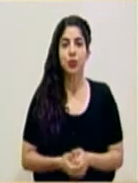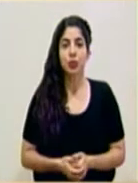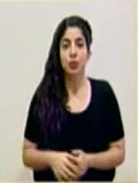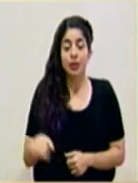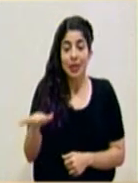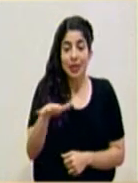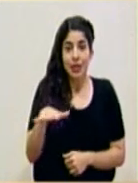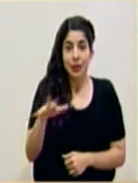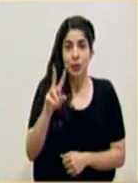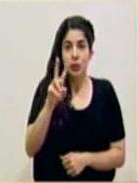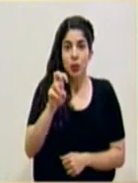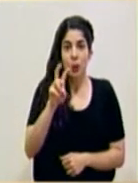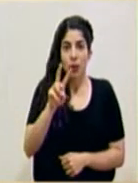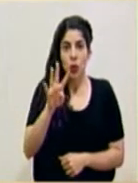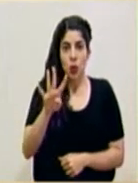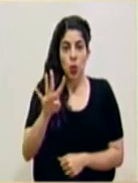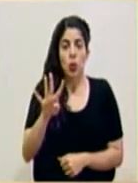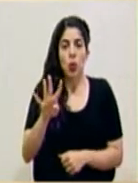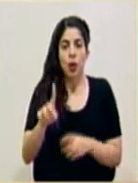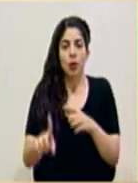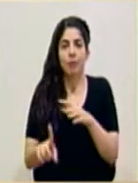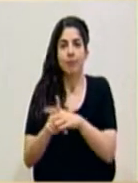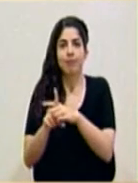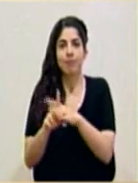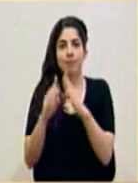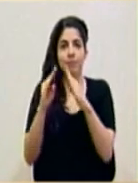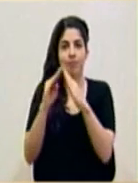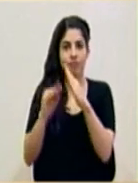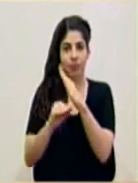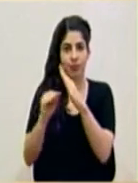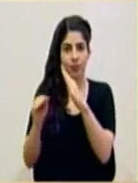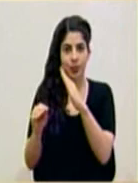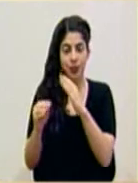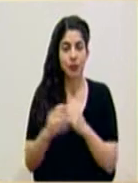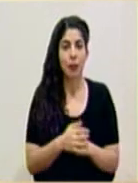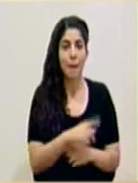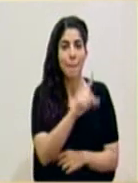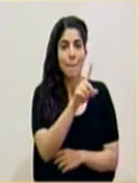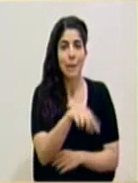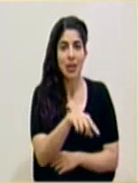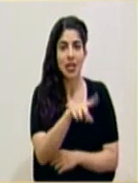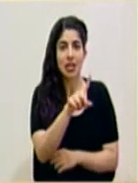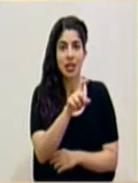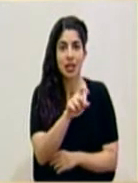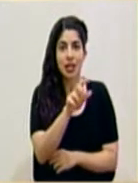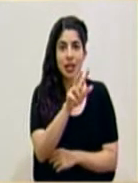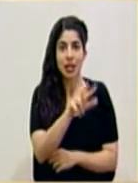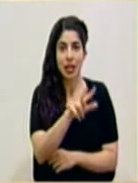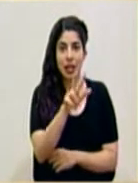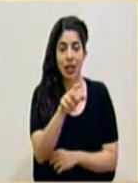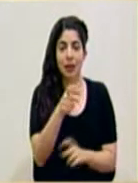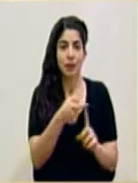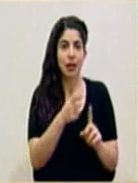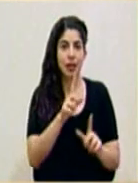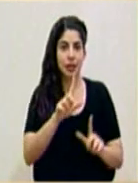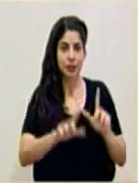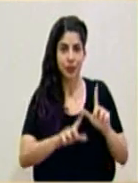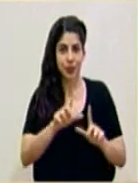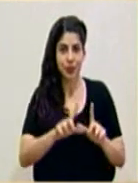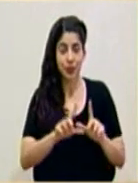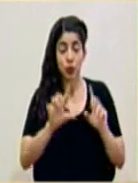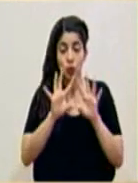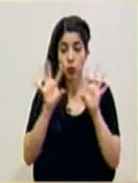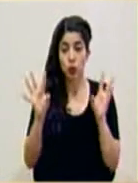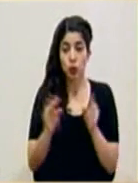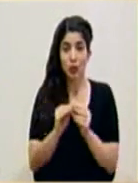De estos, 224 fueron diagnosticados por nexo epidemiológico y 1.133 por laboratorio, para un